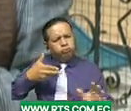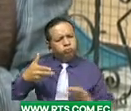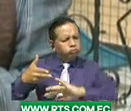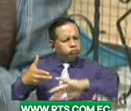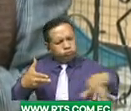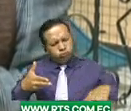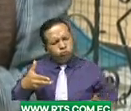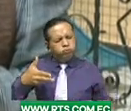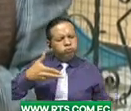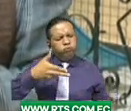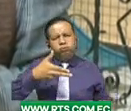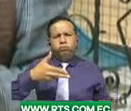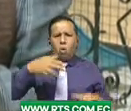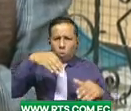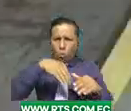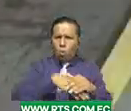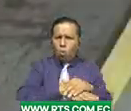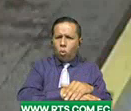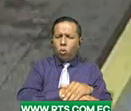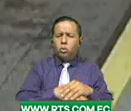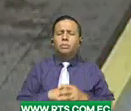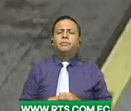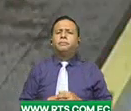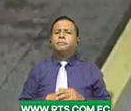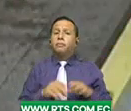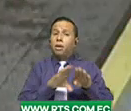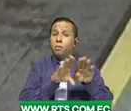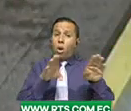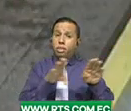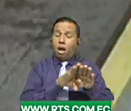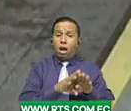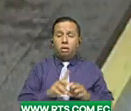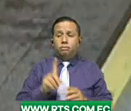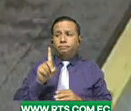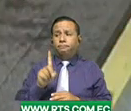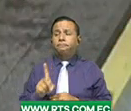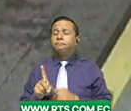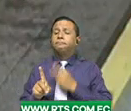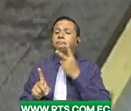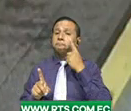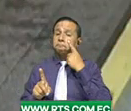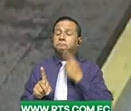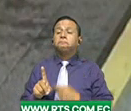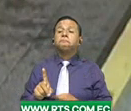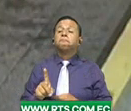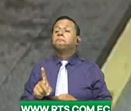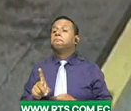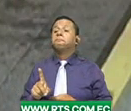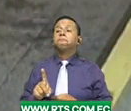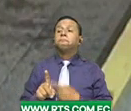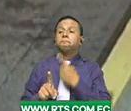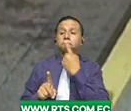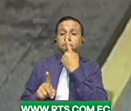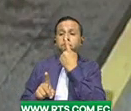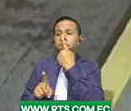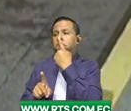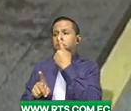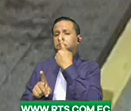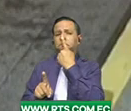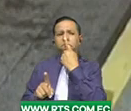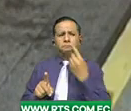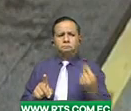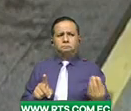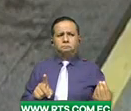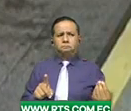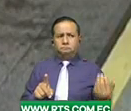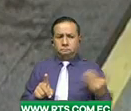metieron hacia la parte interna del local. En la puerta se quedó quien sería el campanero y conductor del auto en el que se movilizaban. El robo demoró menos